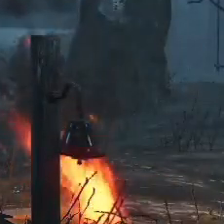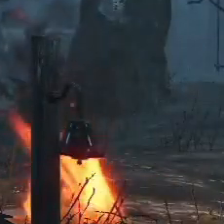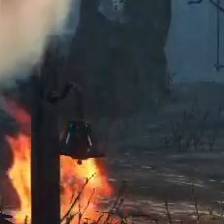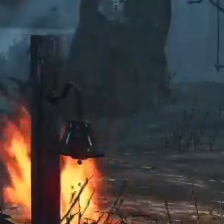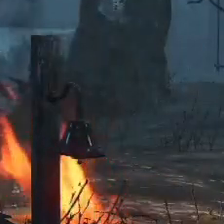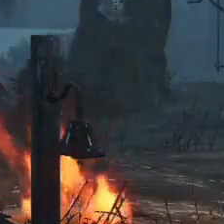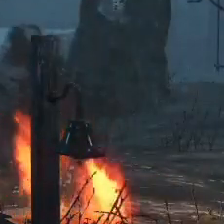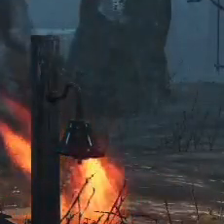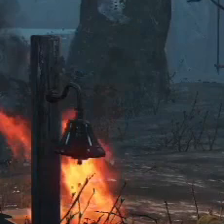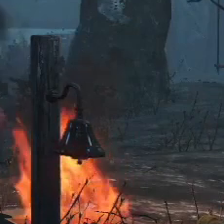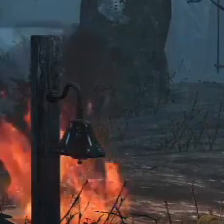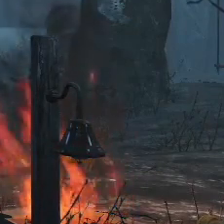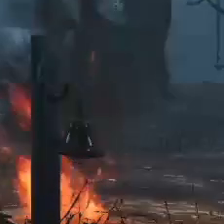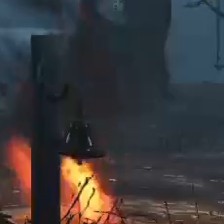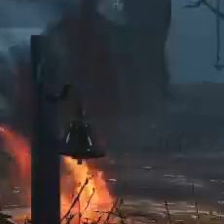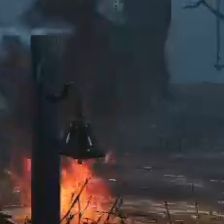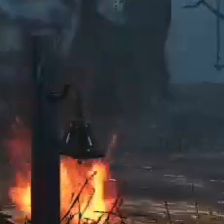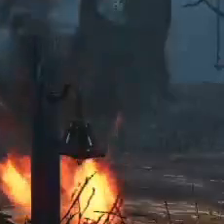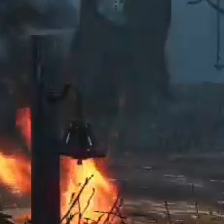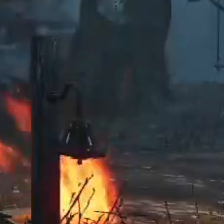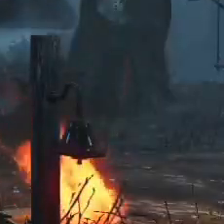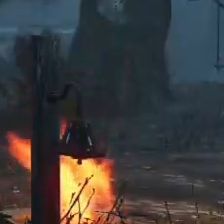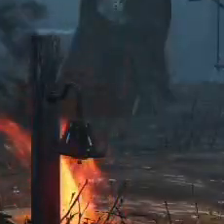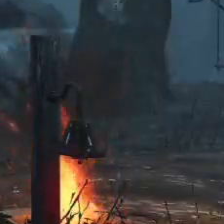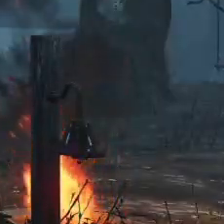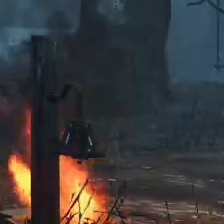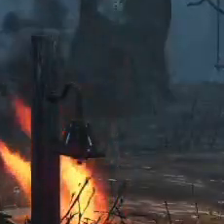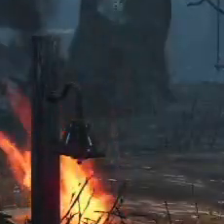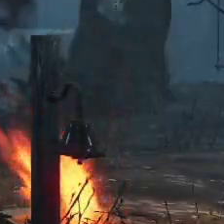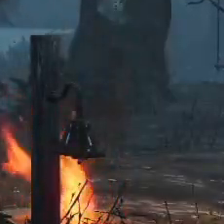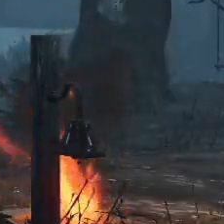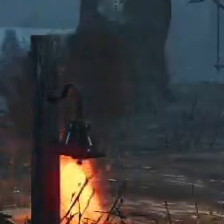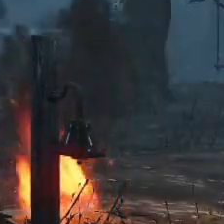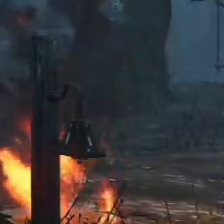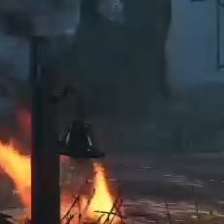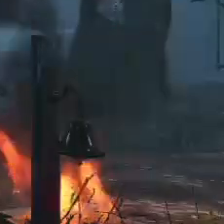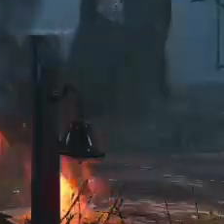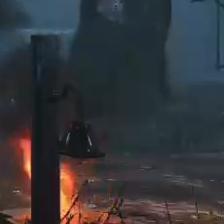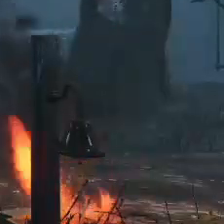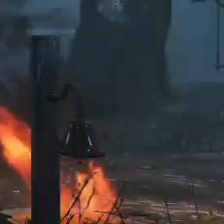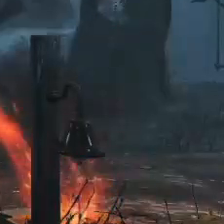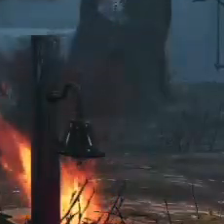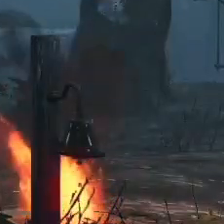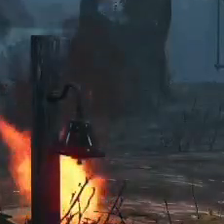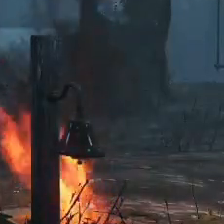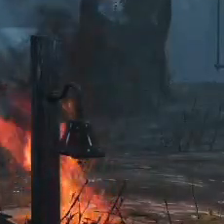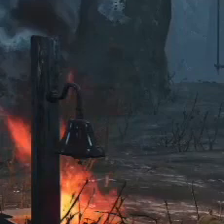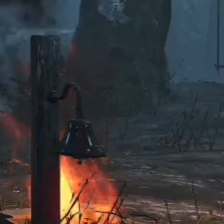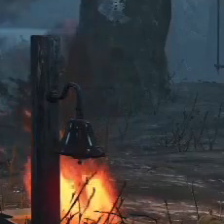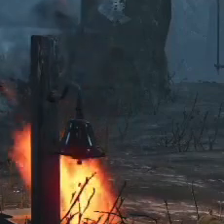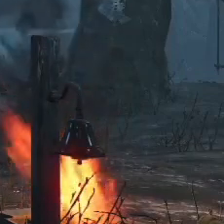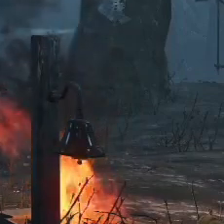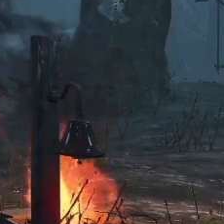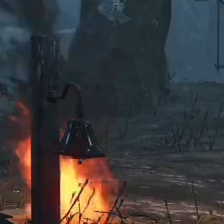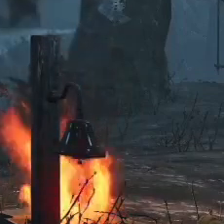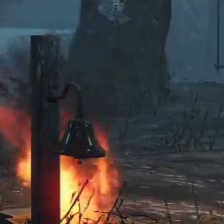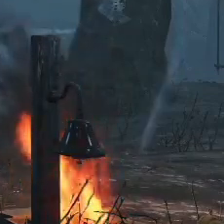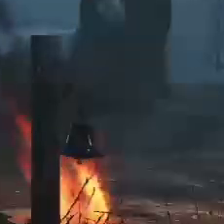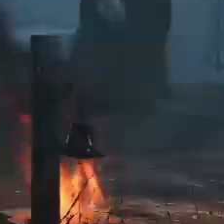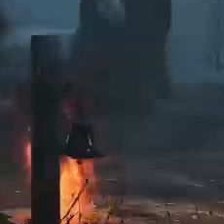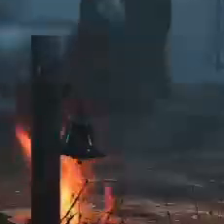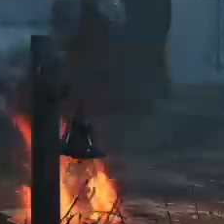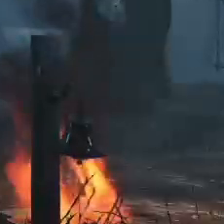años te la están prestando ya mismo porque son esos recursos que están ahí y te la van a prestar con intereses así sean bajitos los